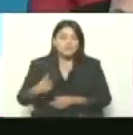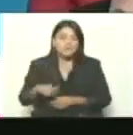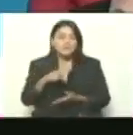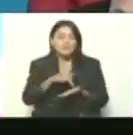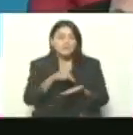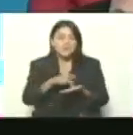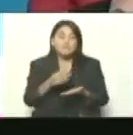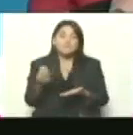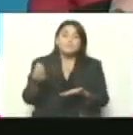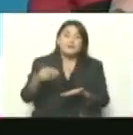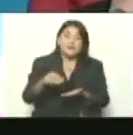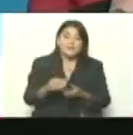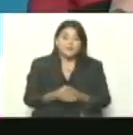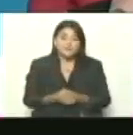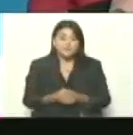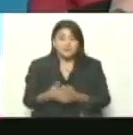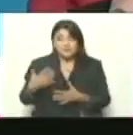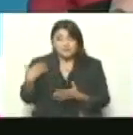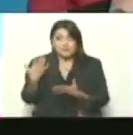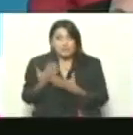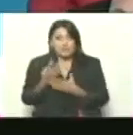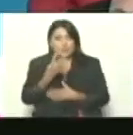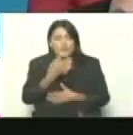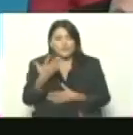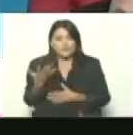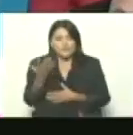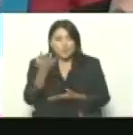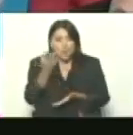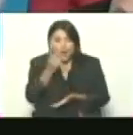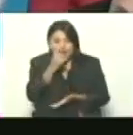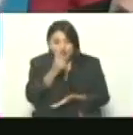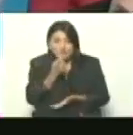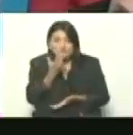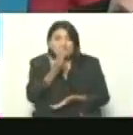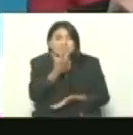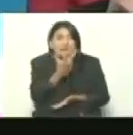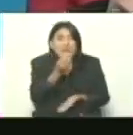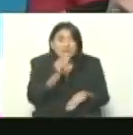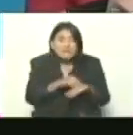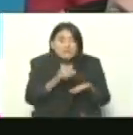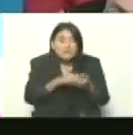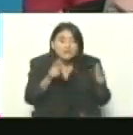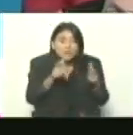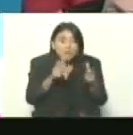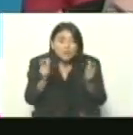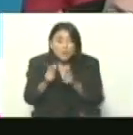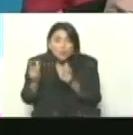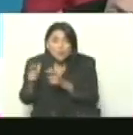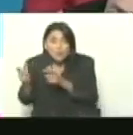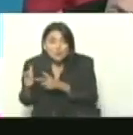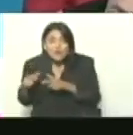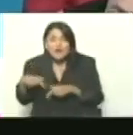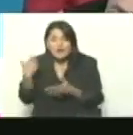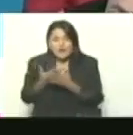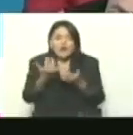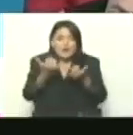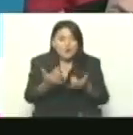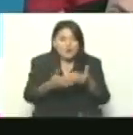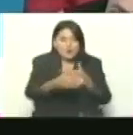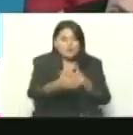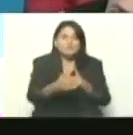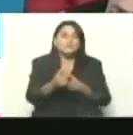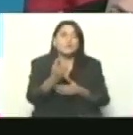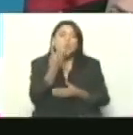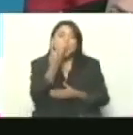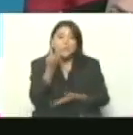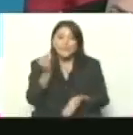destacar que la OTCA en 45 años solo se ha reunido tres veces. Esta sería la cuarta vez que se reúnan los presidentes de la OTCA.